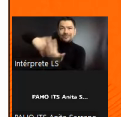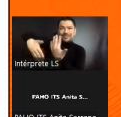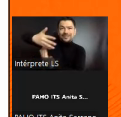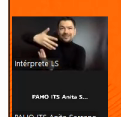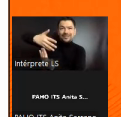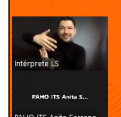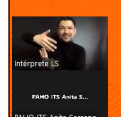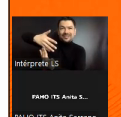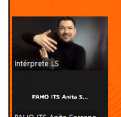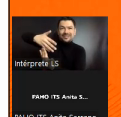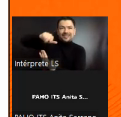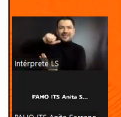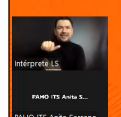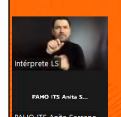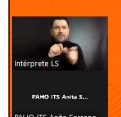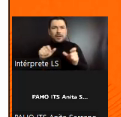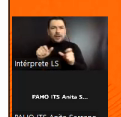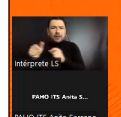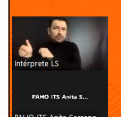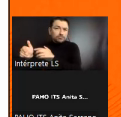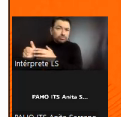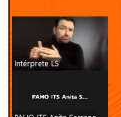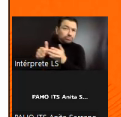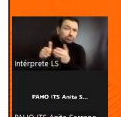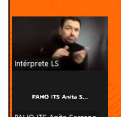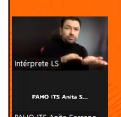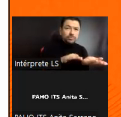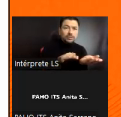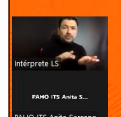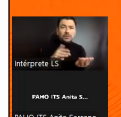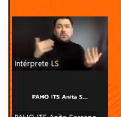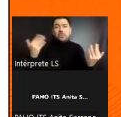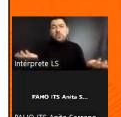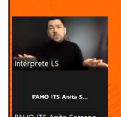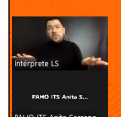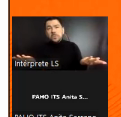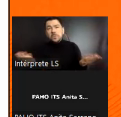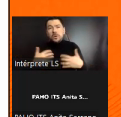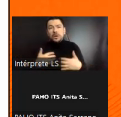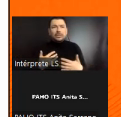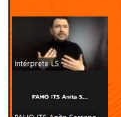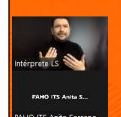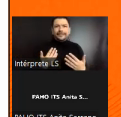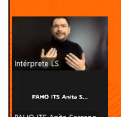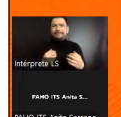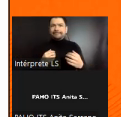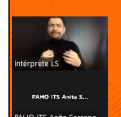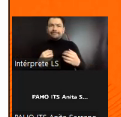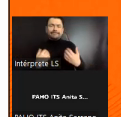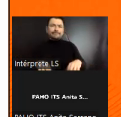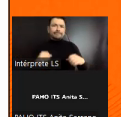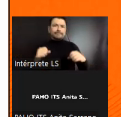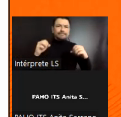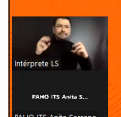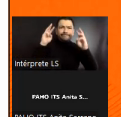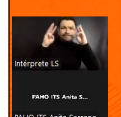muertes masivas, luego estaba esta creación de pánico que daba como resultado